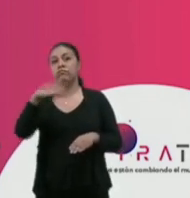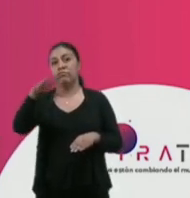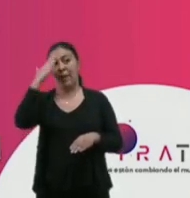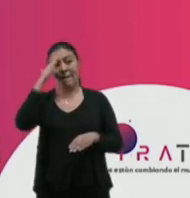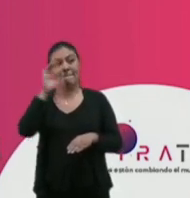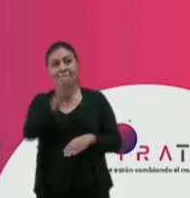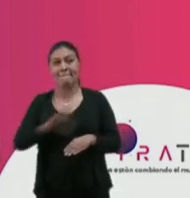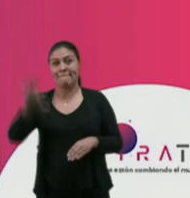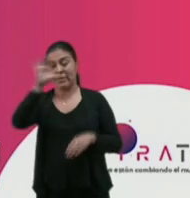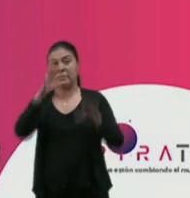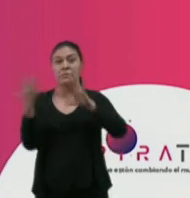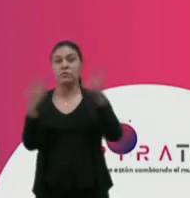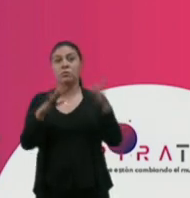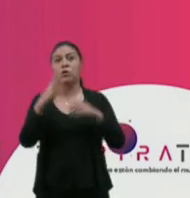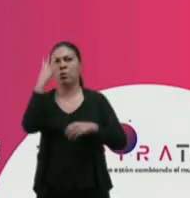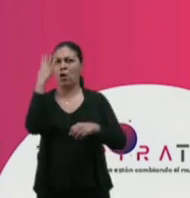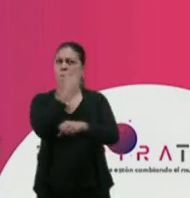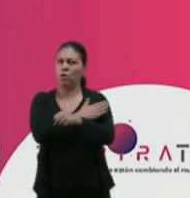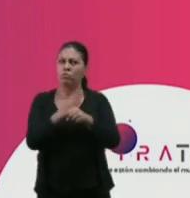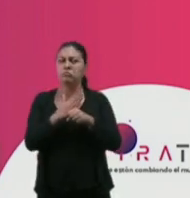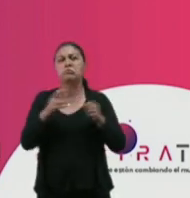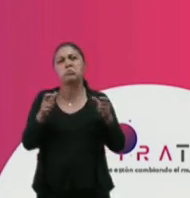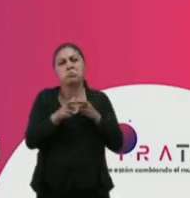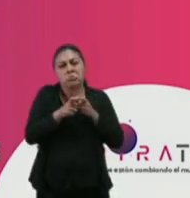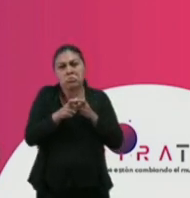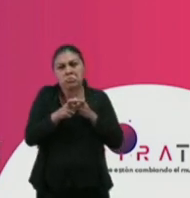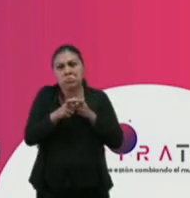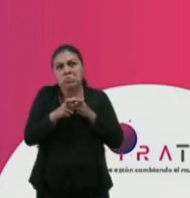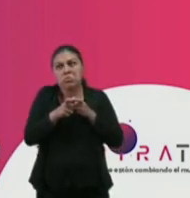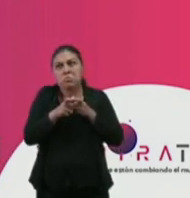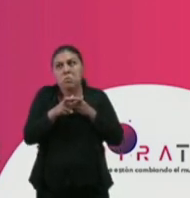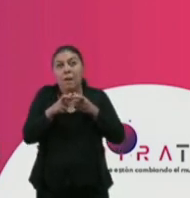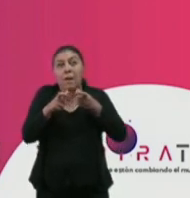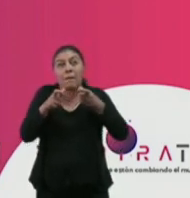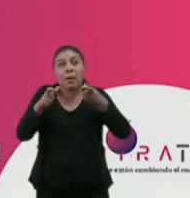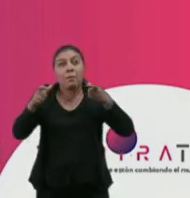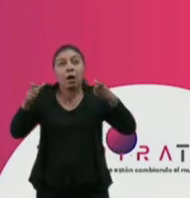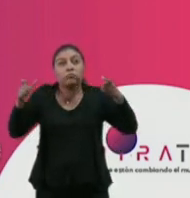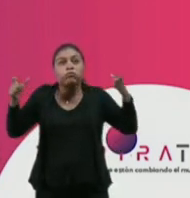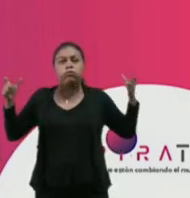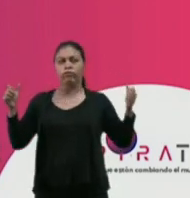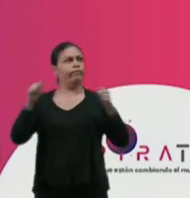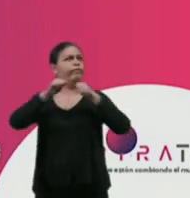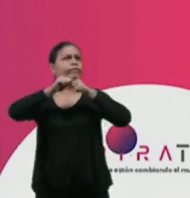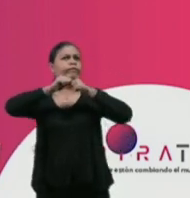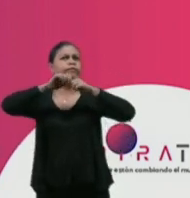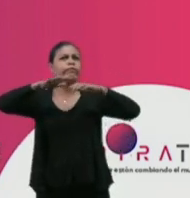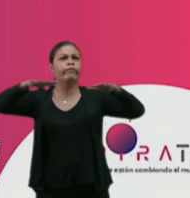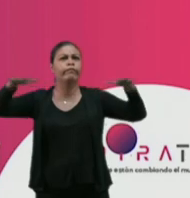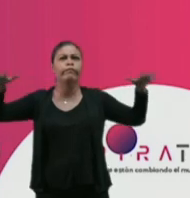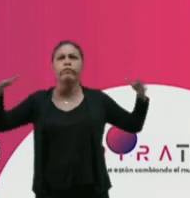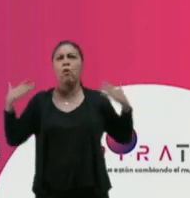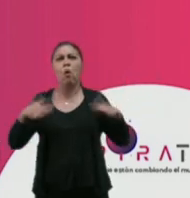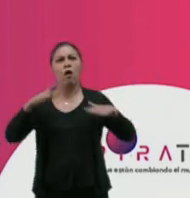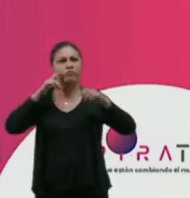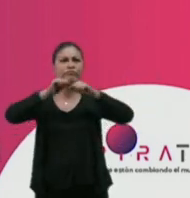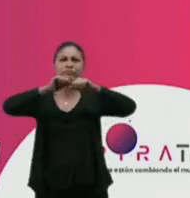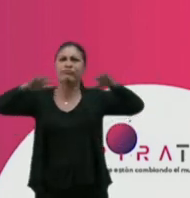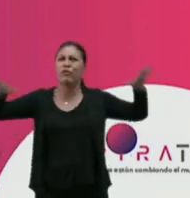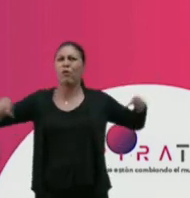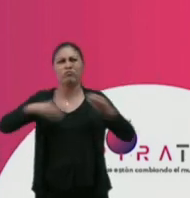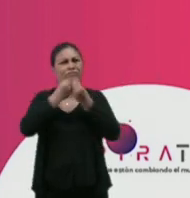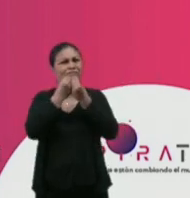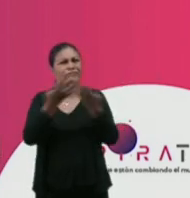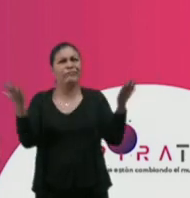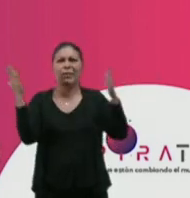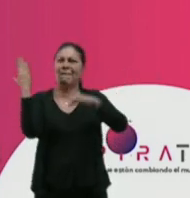4 millones, ¿verdad? Y ahora tienen un alcance regional, global, de cientos de millones de